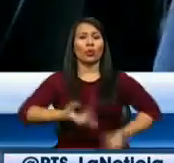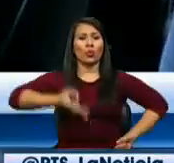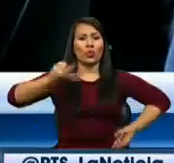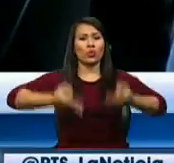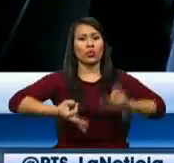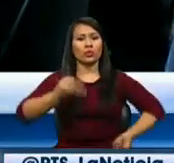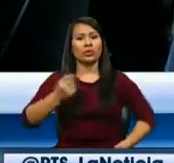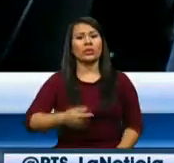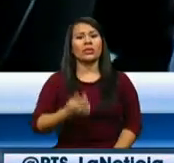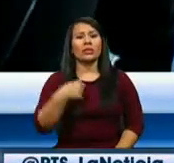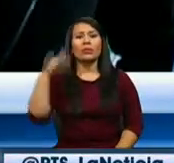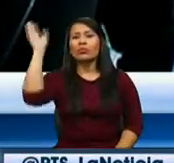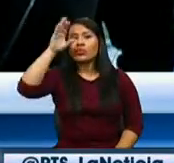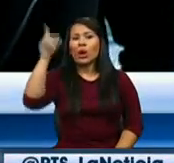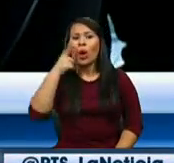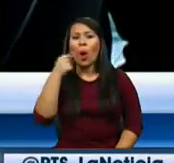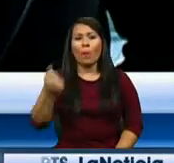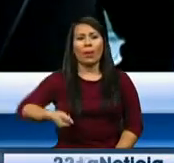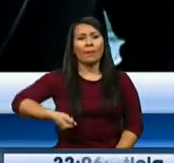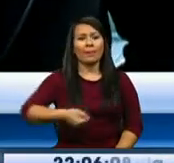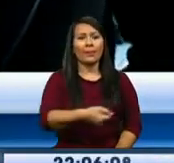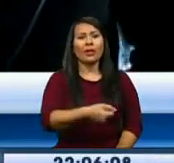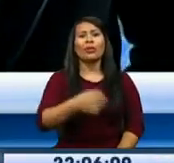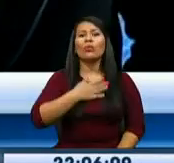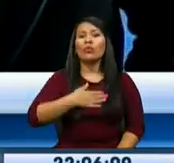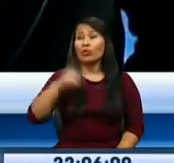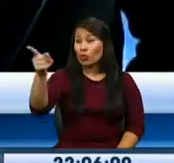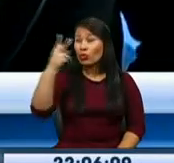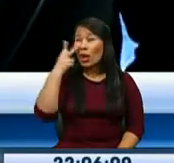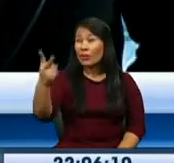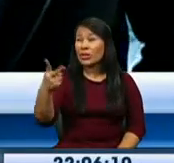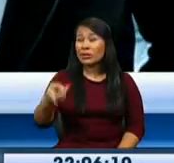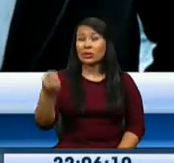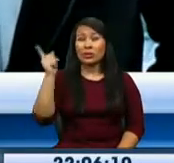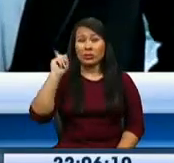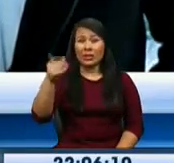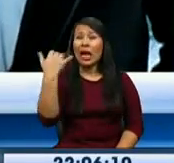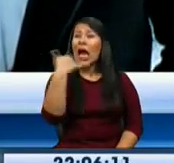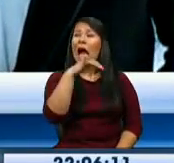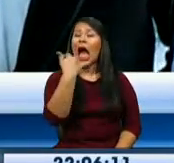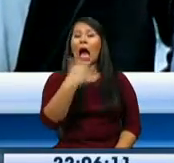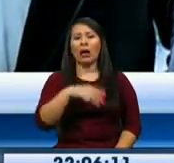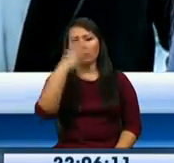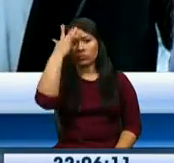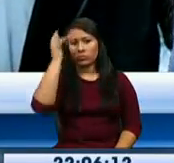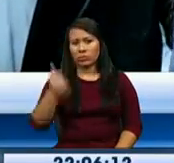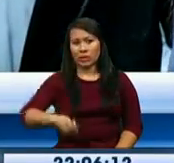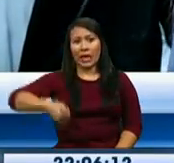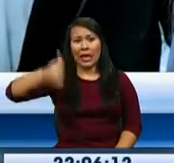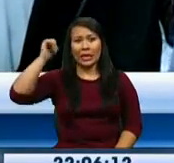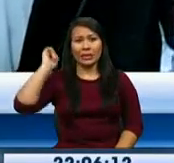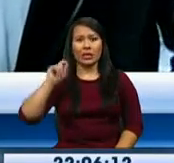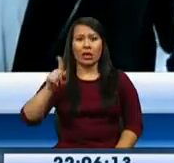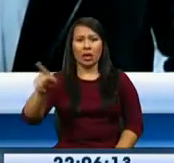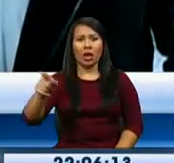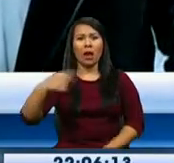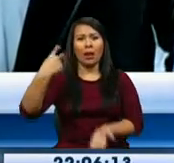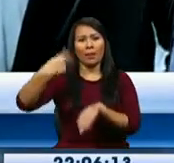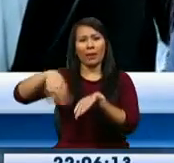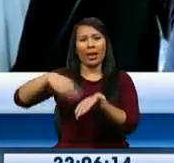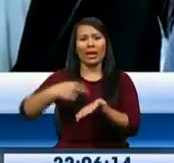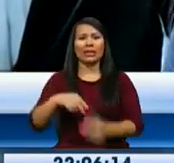le encuentren al asesino. Si él está viendo eso, se ha de estar riendo. Porque el día de ayer en el Camal ha estado